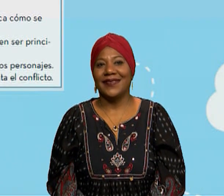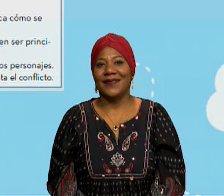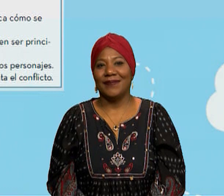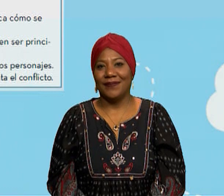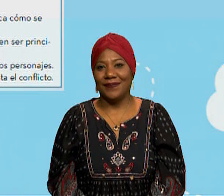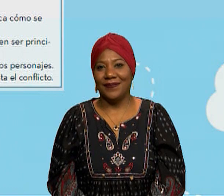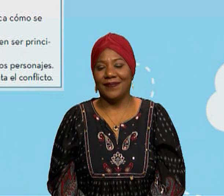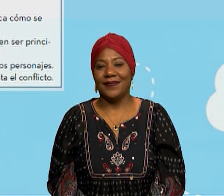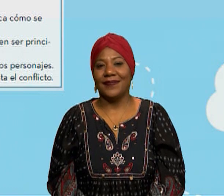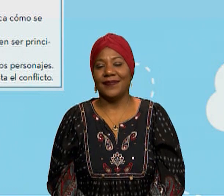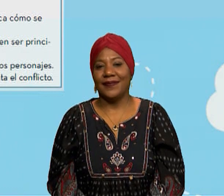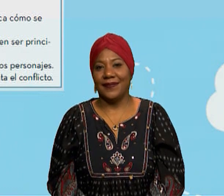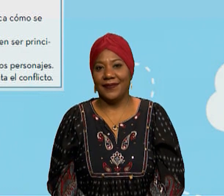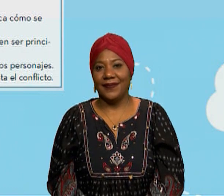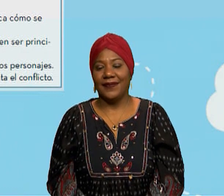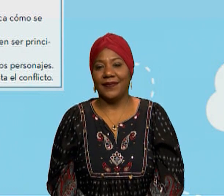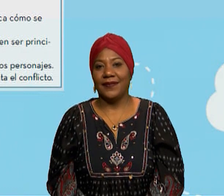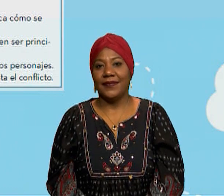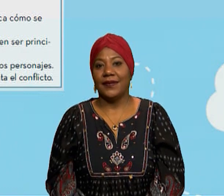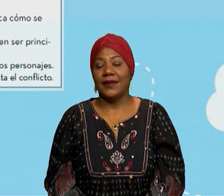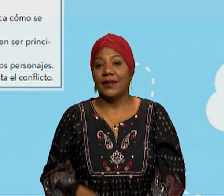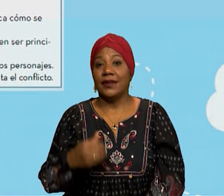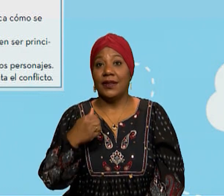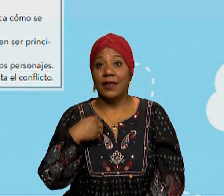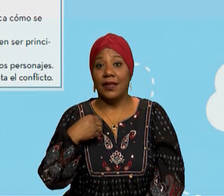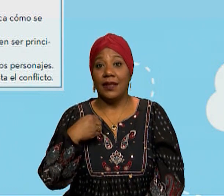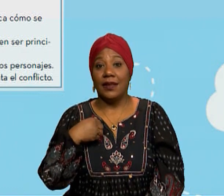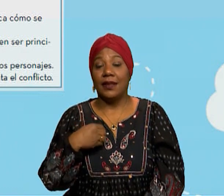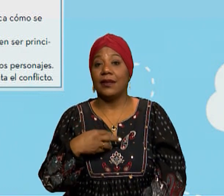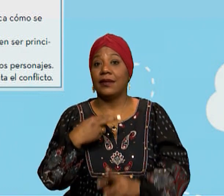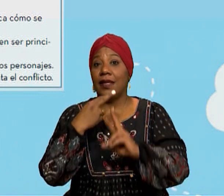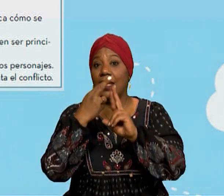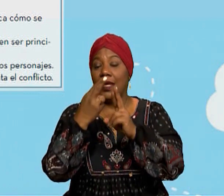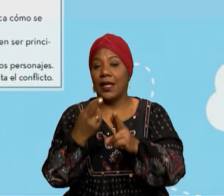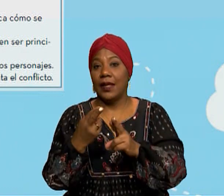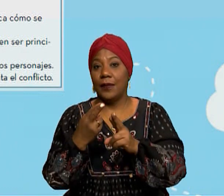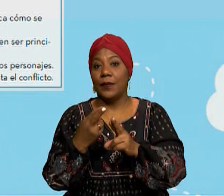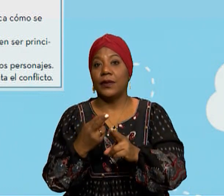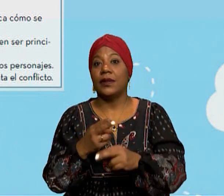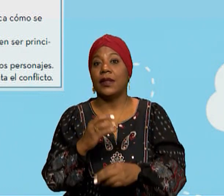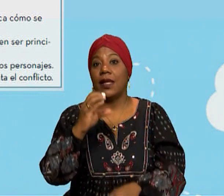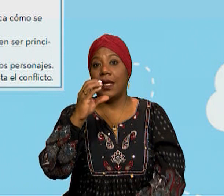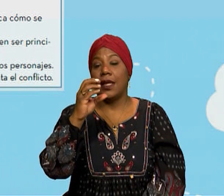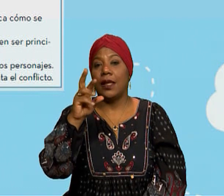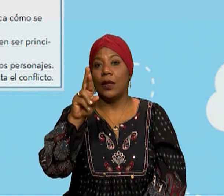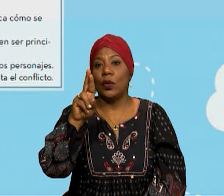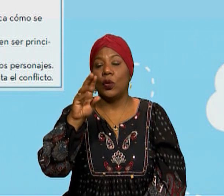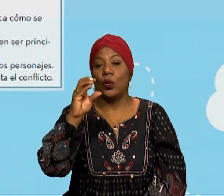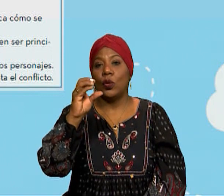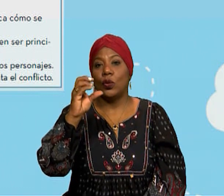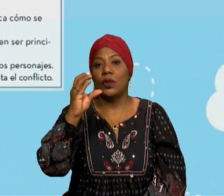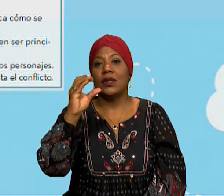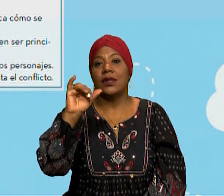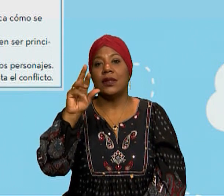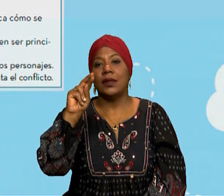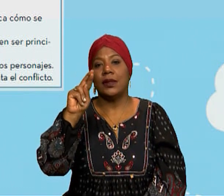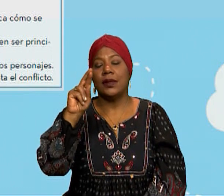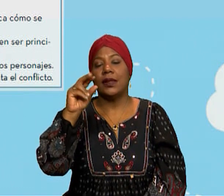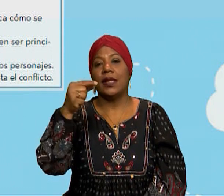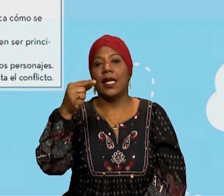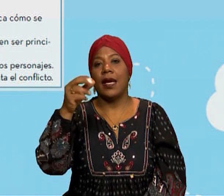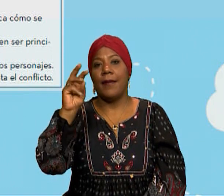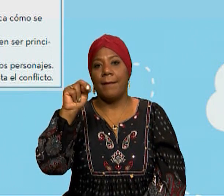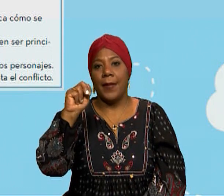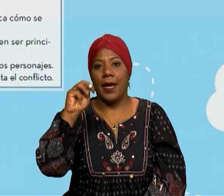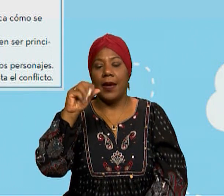continuar. Ahora, te toca resolver un crucigrama. Tómale una captura de pantalla para que